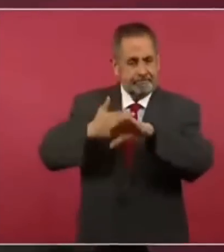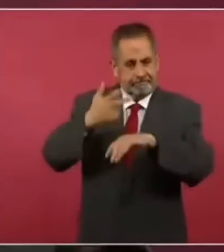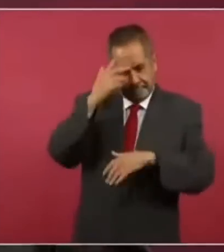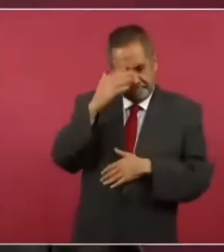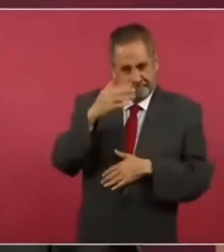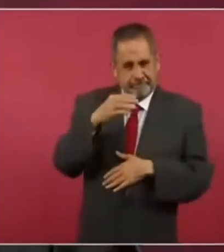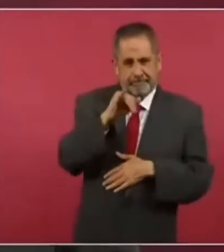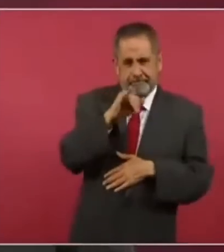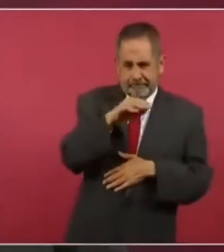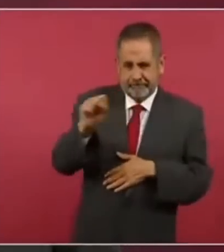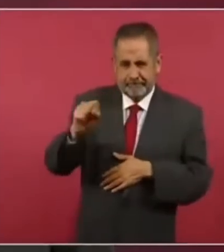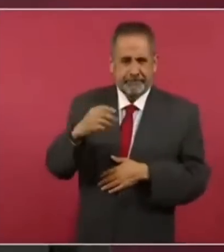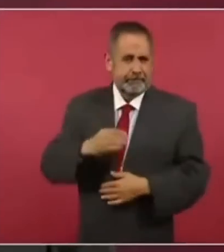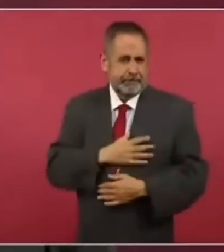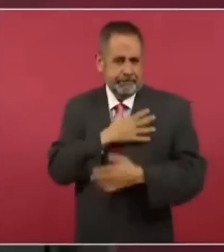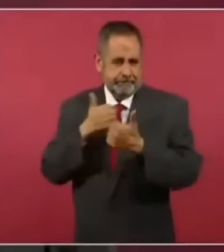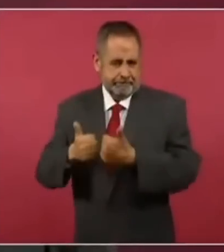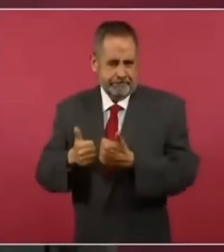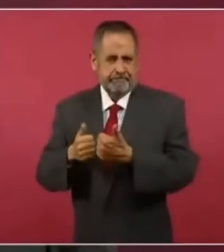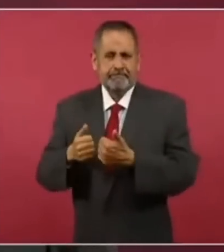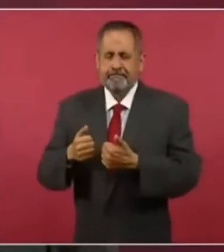el IMSS Bienestar,